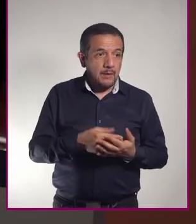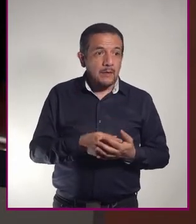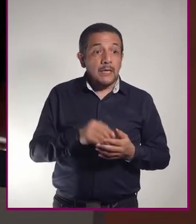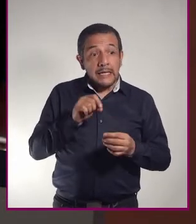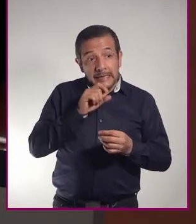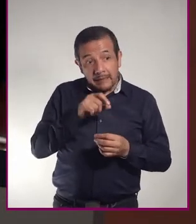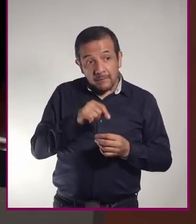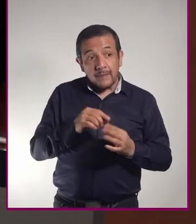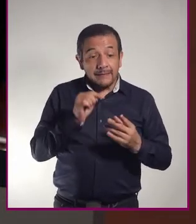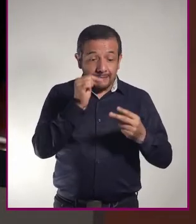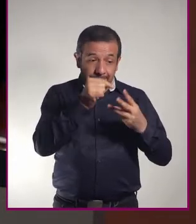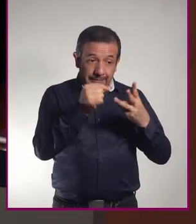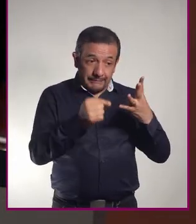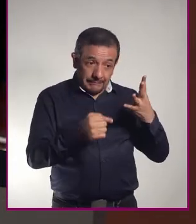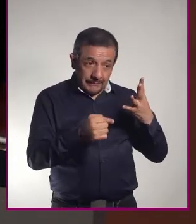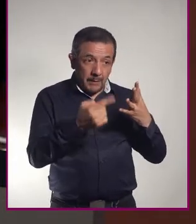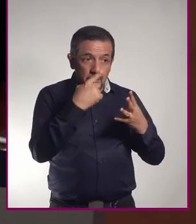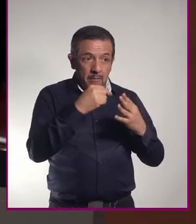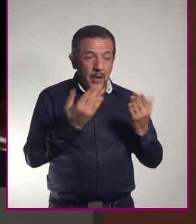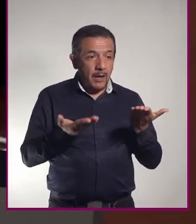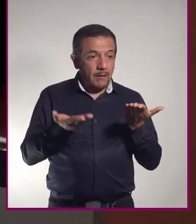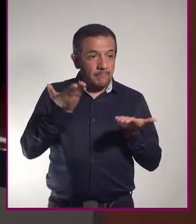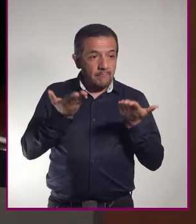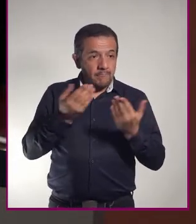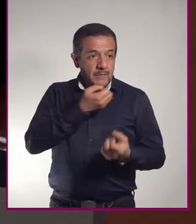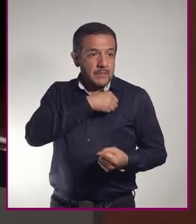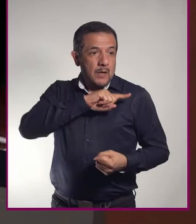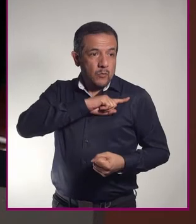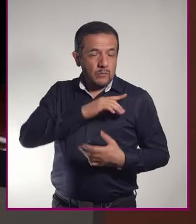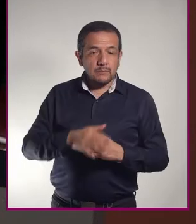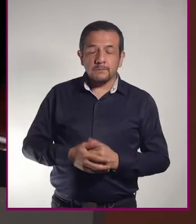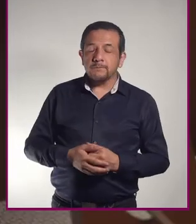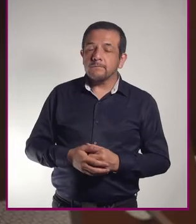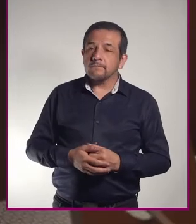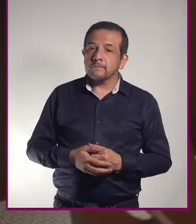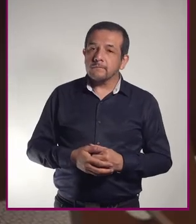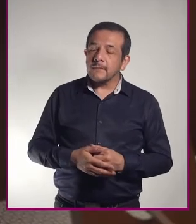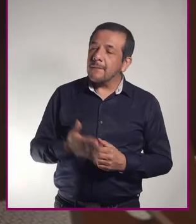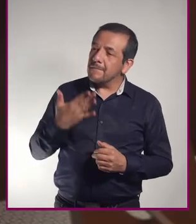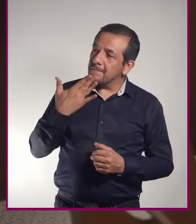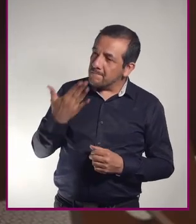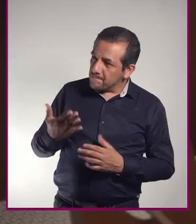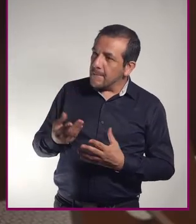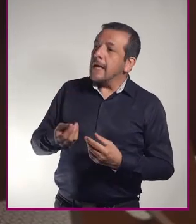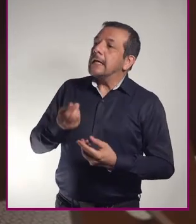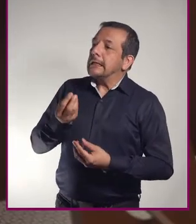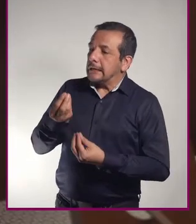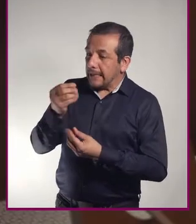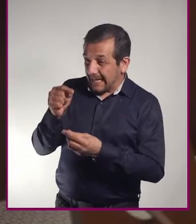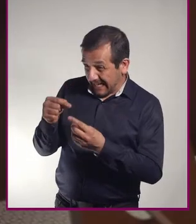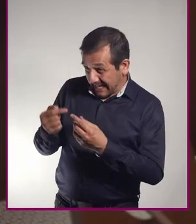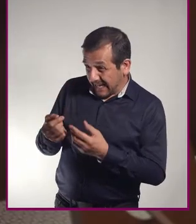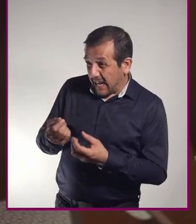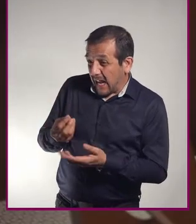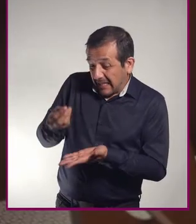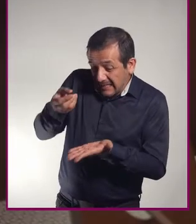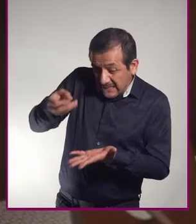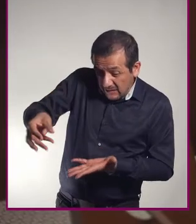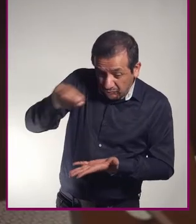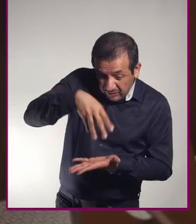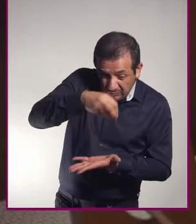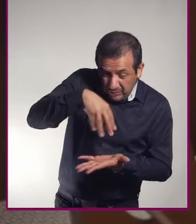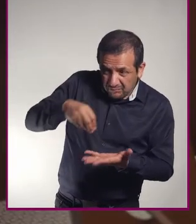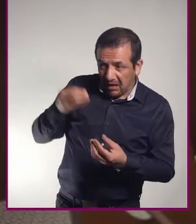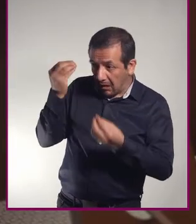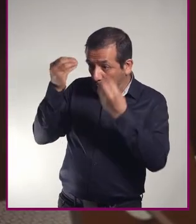las características adecuadas para tener una alimentación saludable. En términos nutricionales, ¿qué ingredientes están olvidados